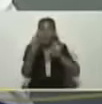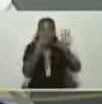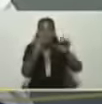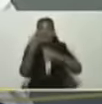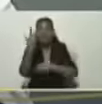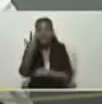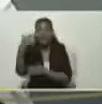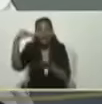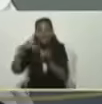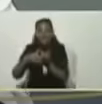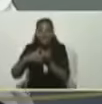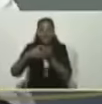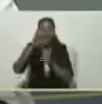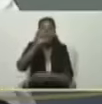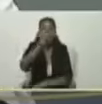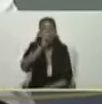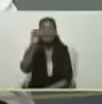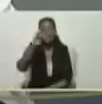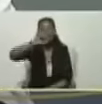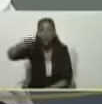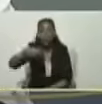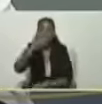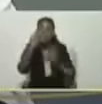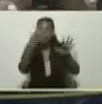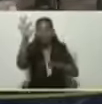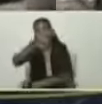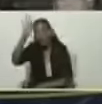1.283.000, el 20.9%.